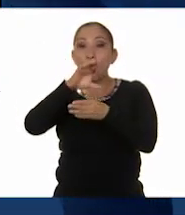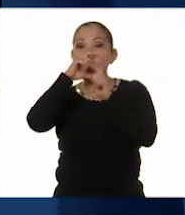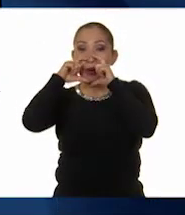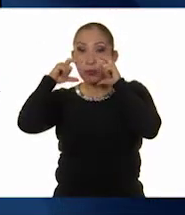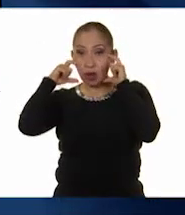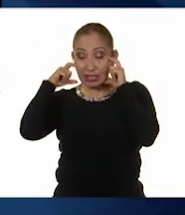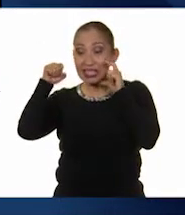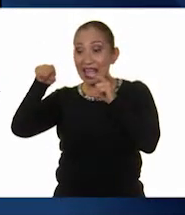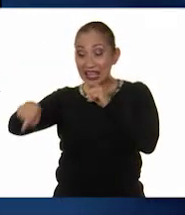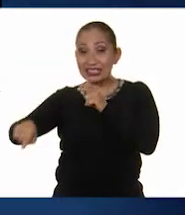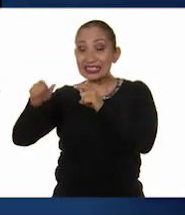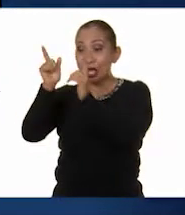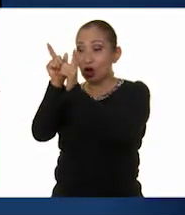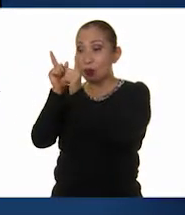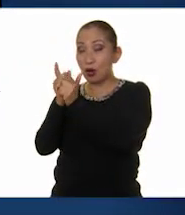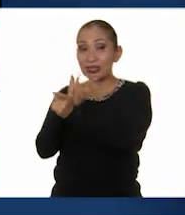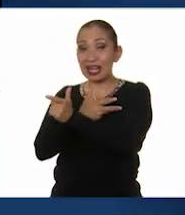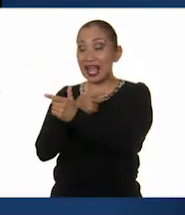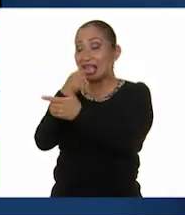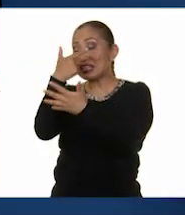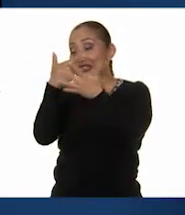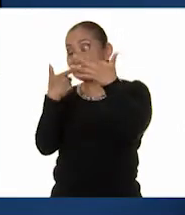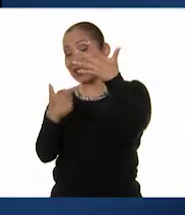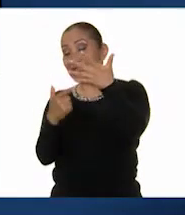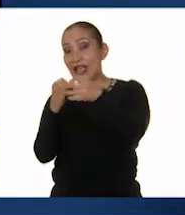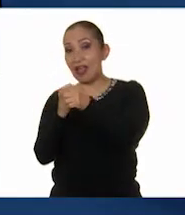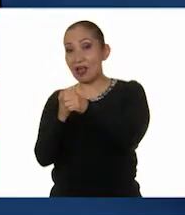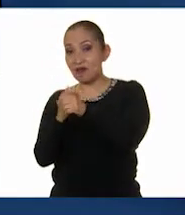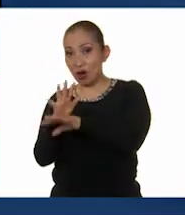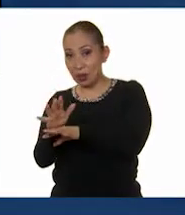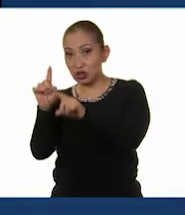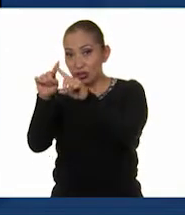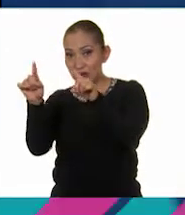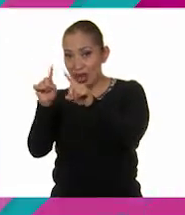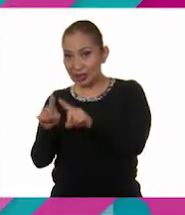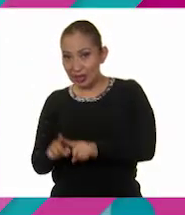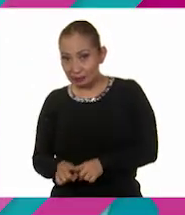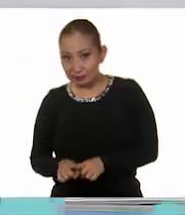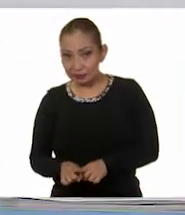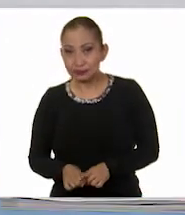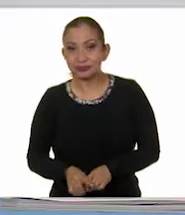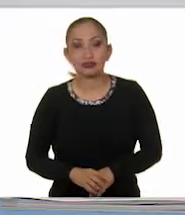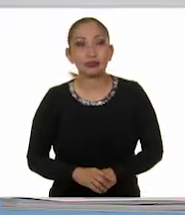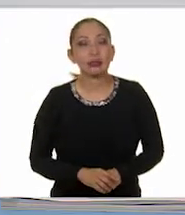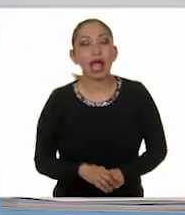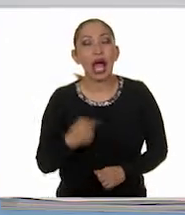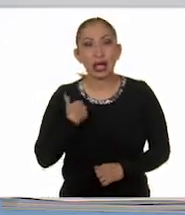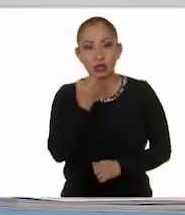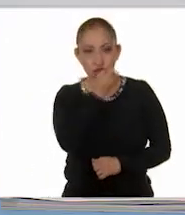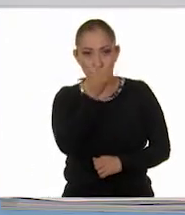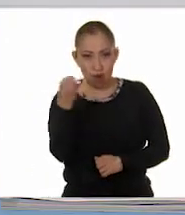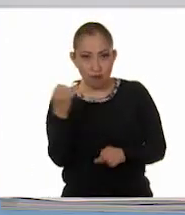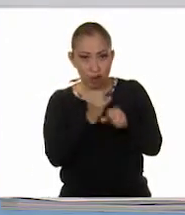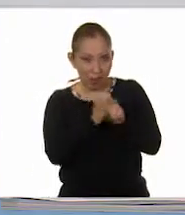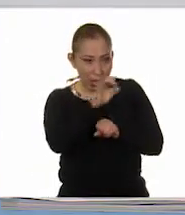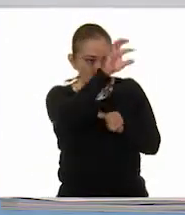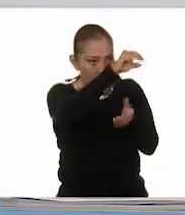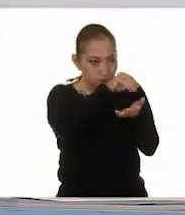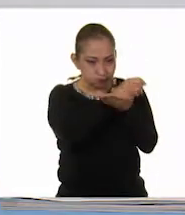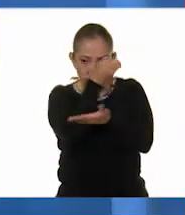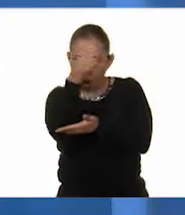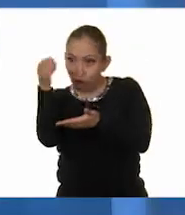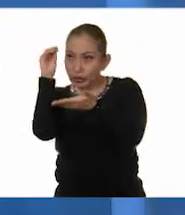Ese conjunto está formado por 7 datos. Entonces, maestra, ha reorganizado la información que